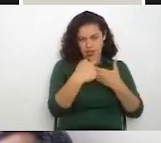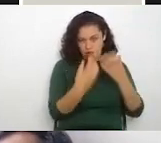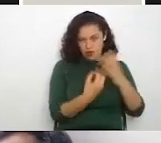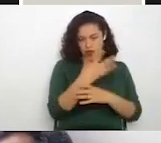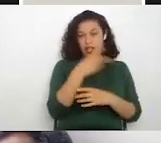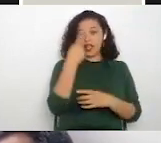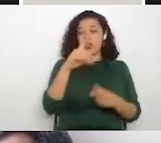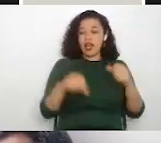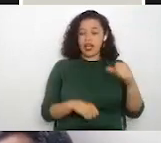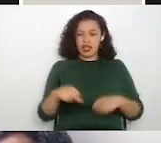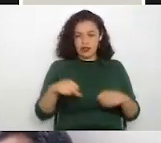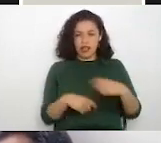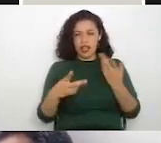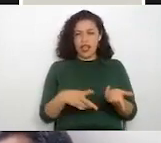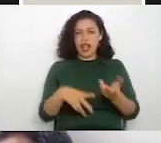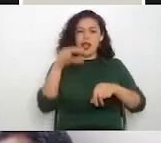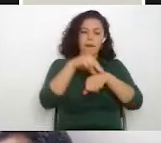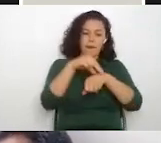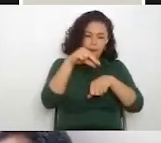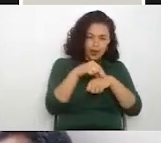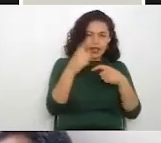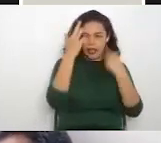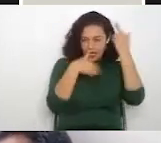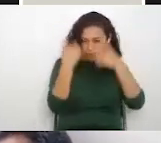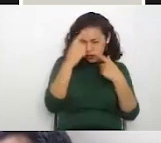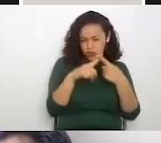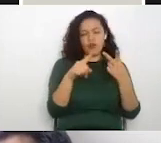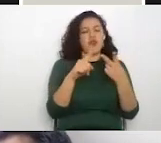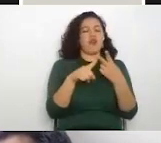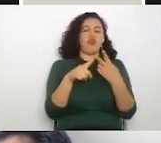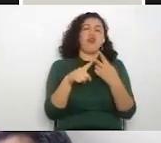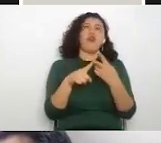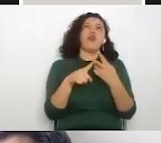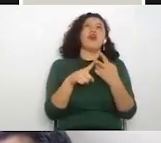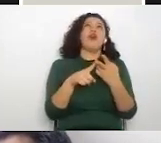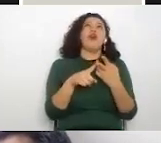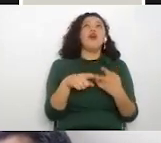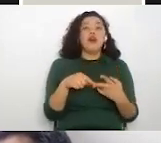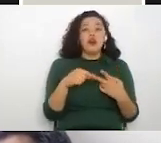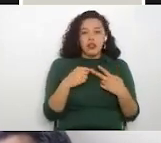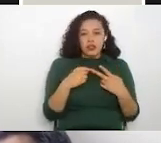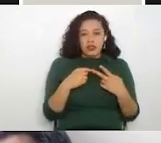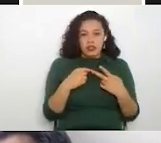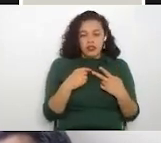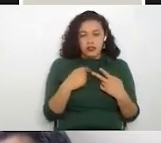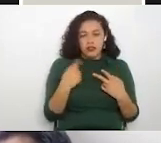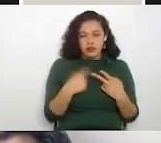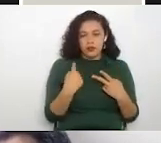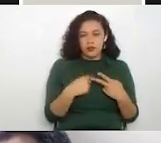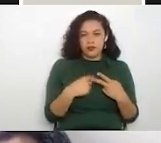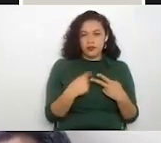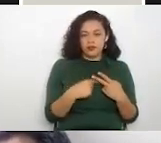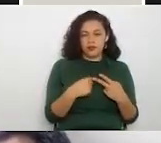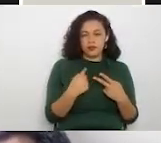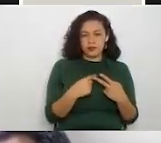actividades es, por ejemplo, la valoración médica o como en